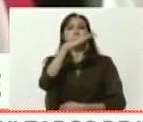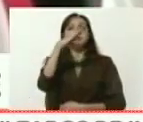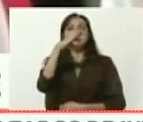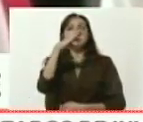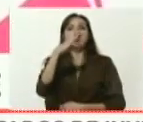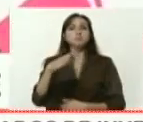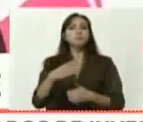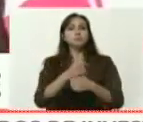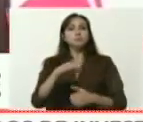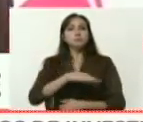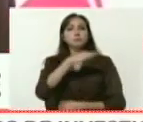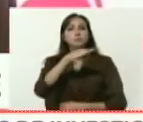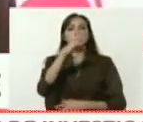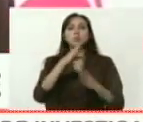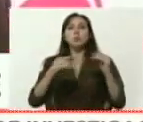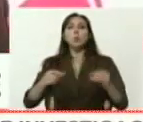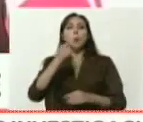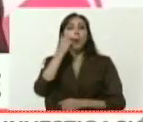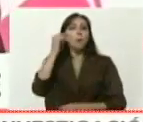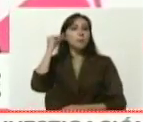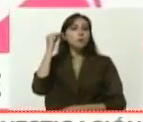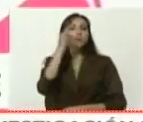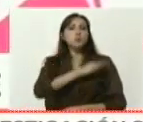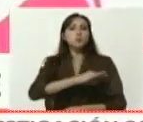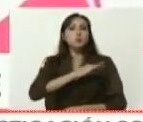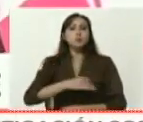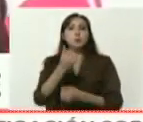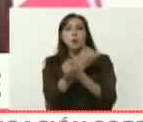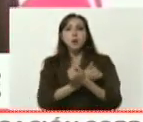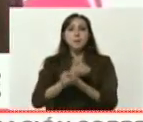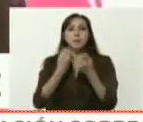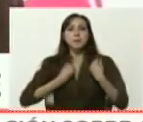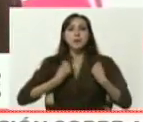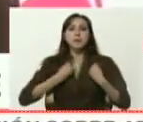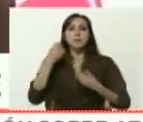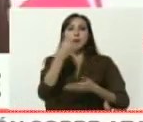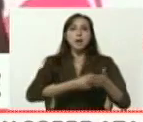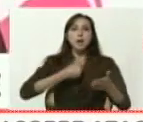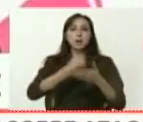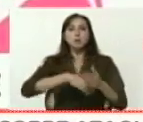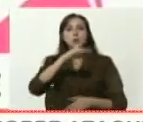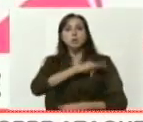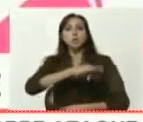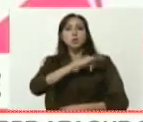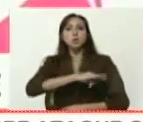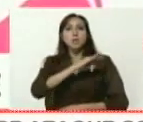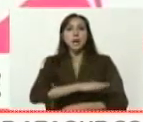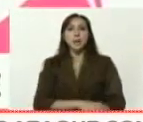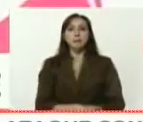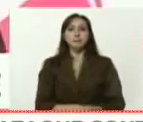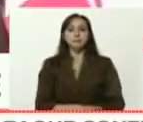hombres y mujeres socialistas, amantes de la vida y de las luchas sociales. Meses después del